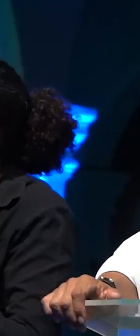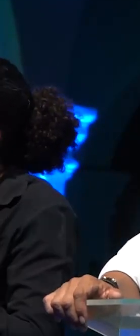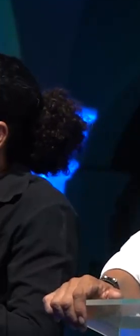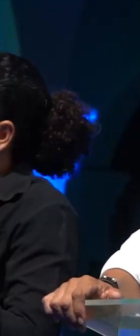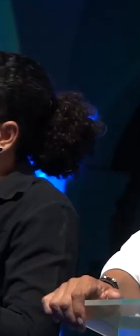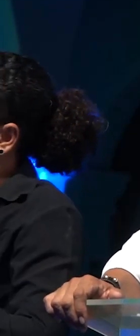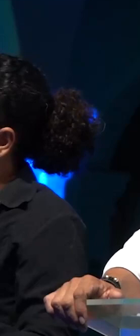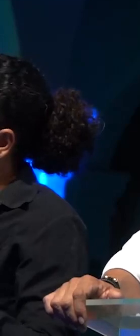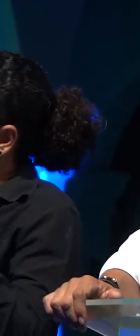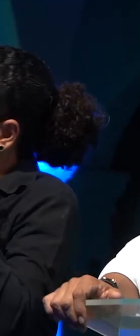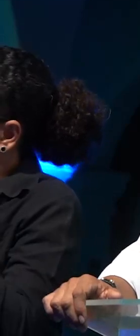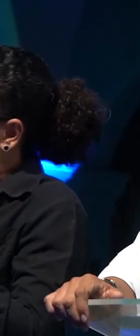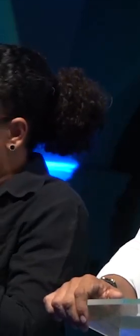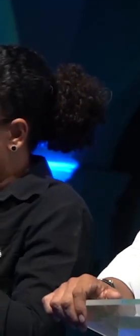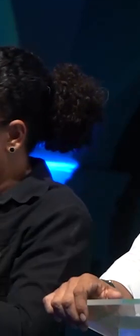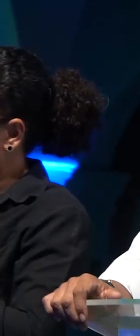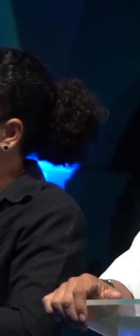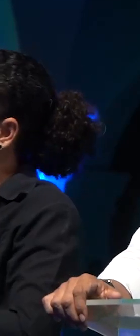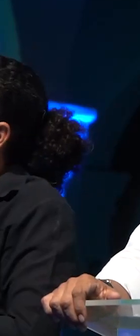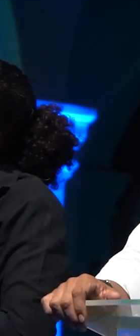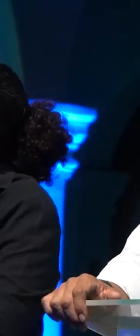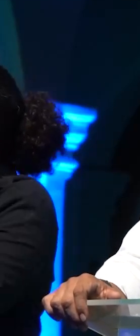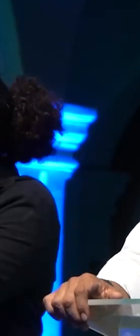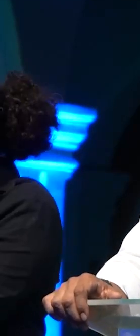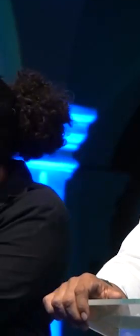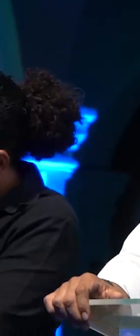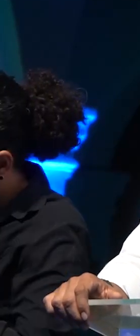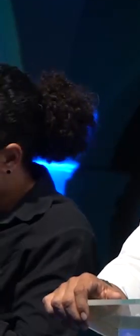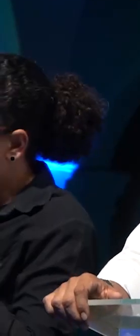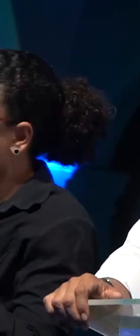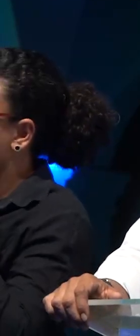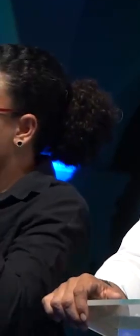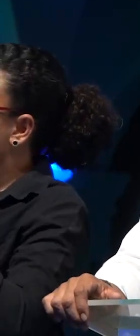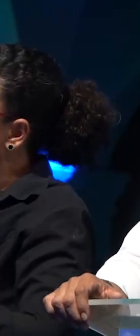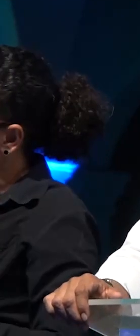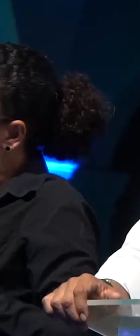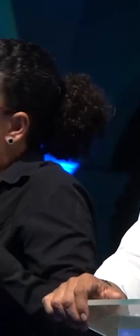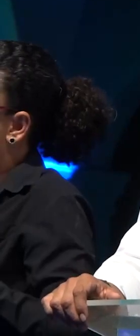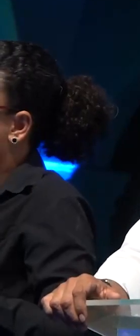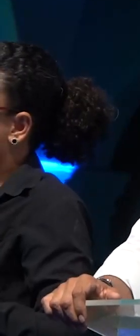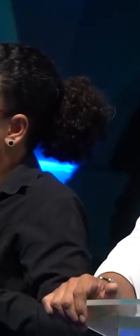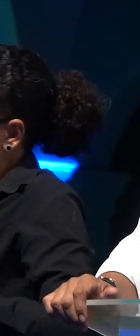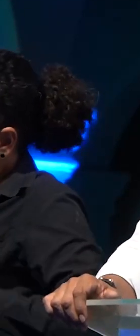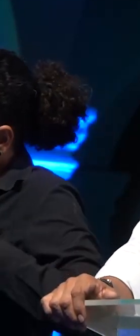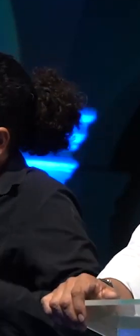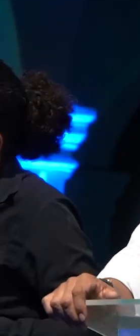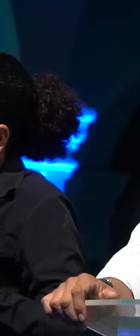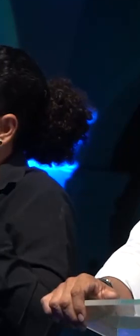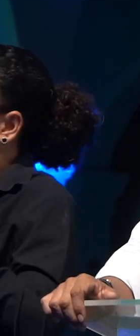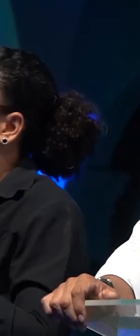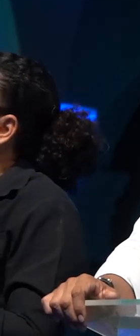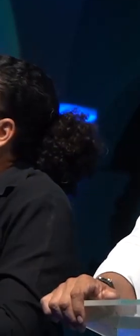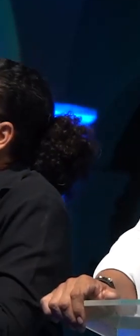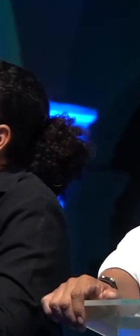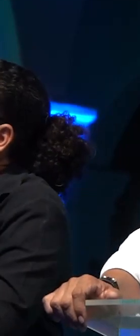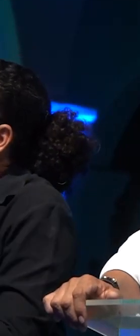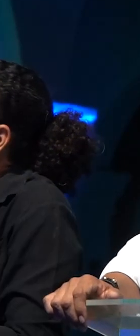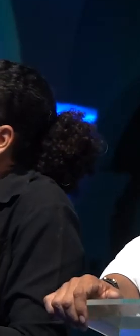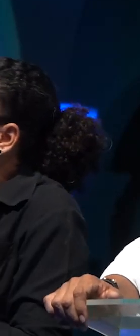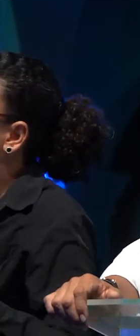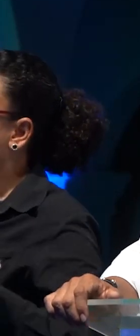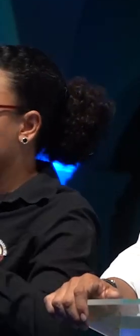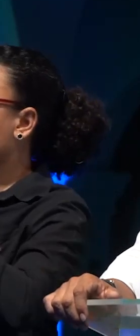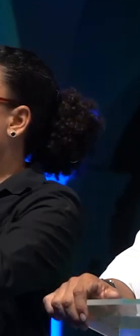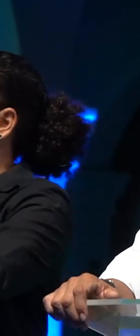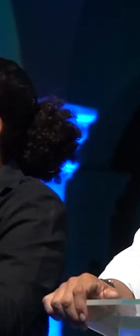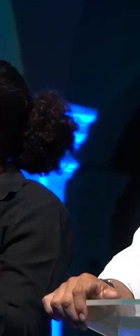profesión, dignifique su condición. Pero no es lo primero. No es una carrera por el prestigio, por el dinero, por el logro. No, es un camino